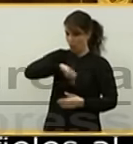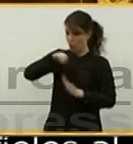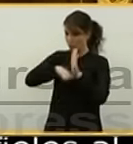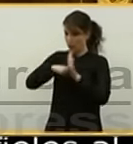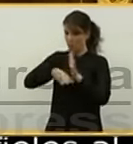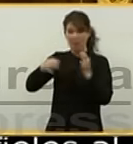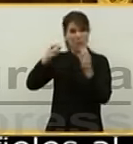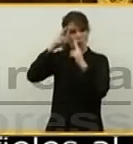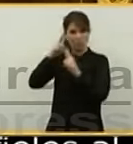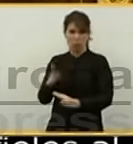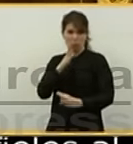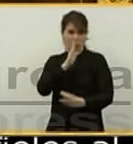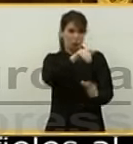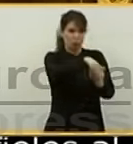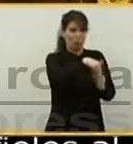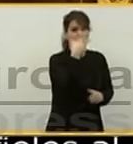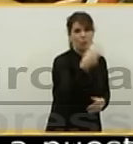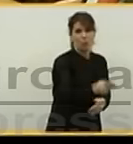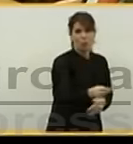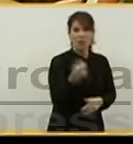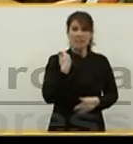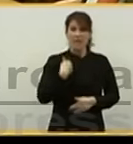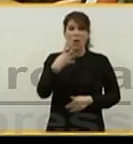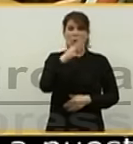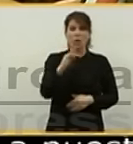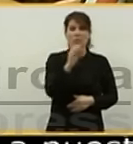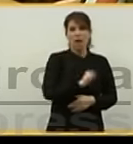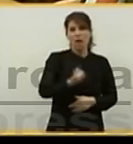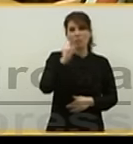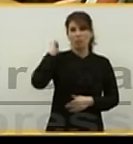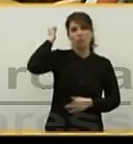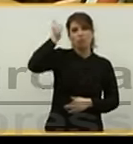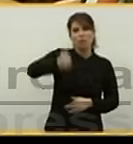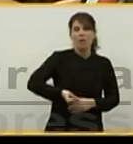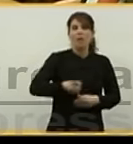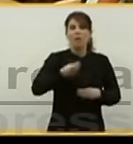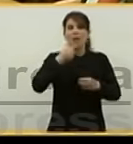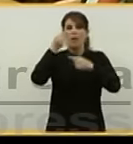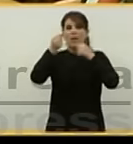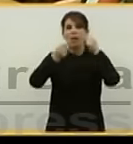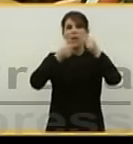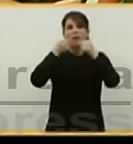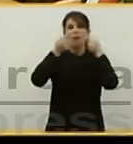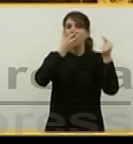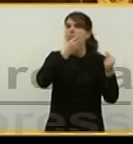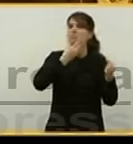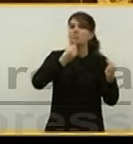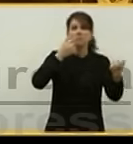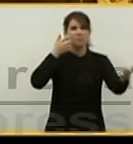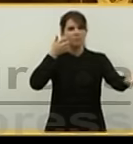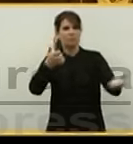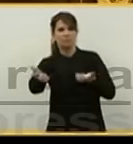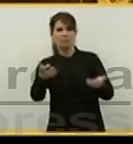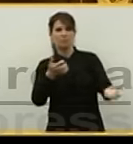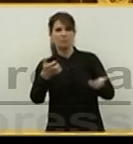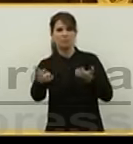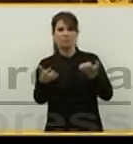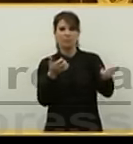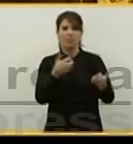Llevamos 40 años de buenas palabras, 40 años de buenas palabras. Las buenas palabras y las